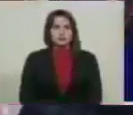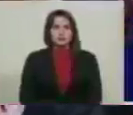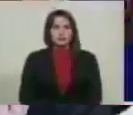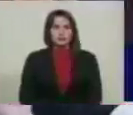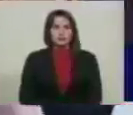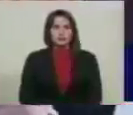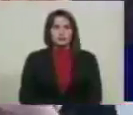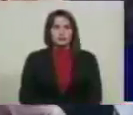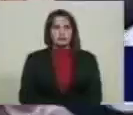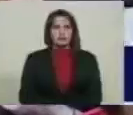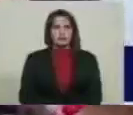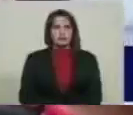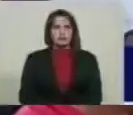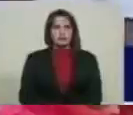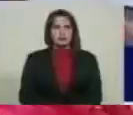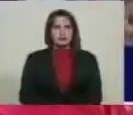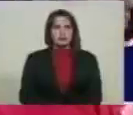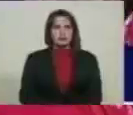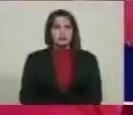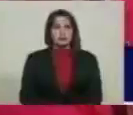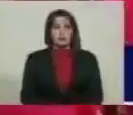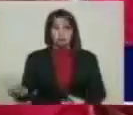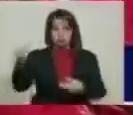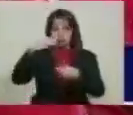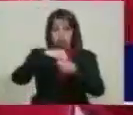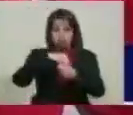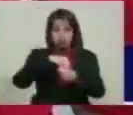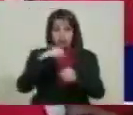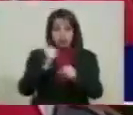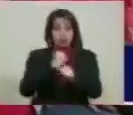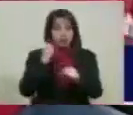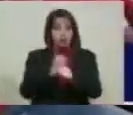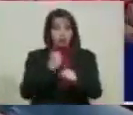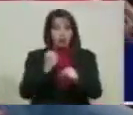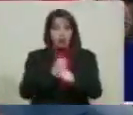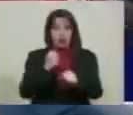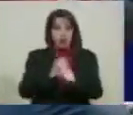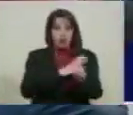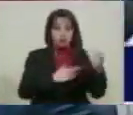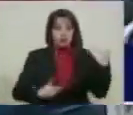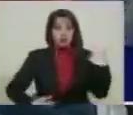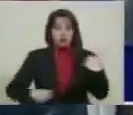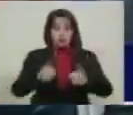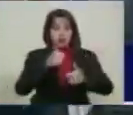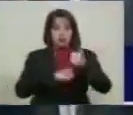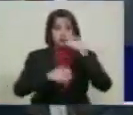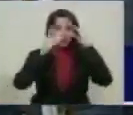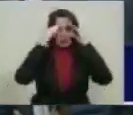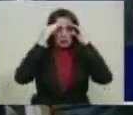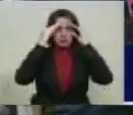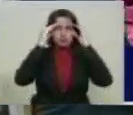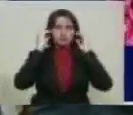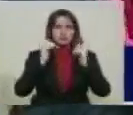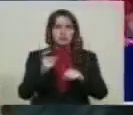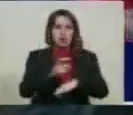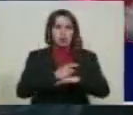valga la incorporación, compañera vicepresidenta, vicepresidentes de gobierno,